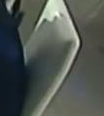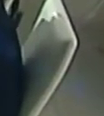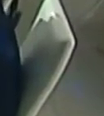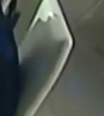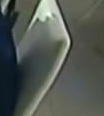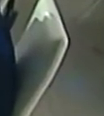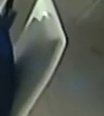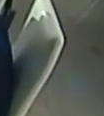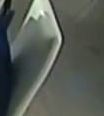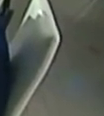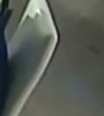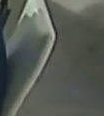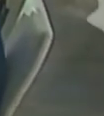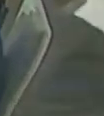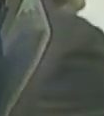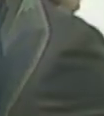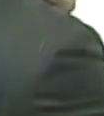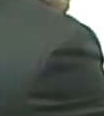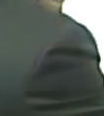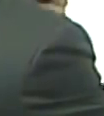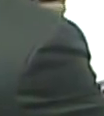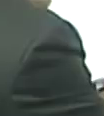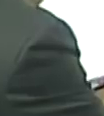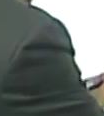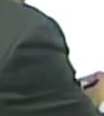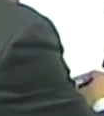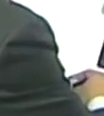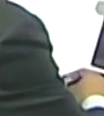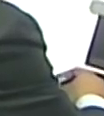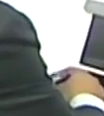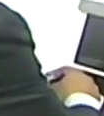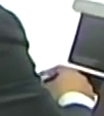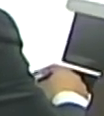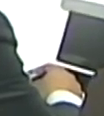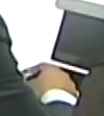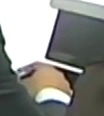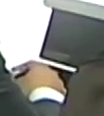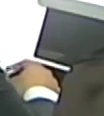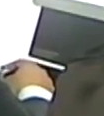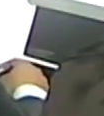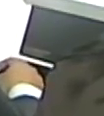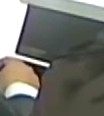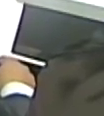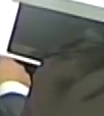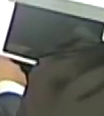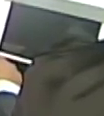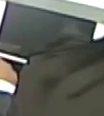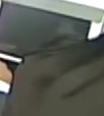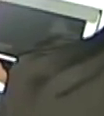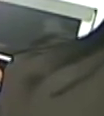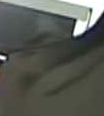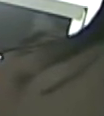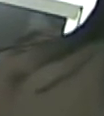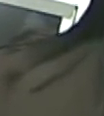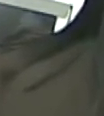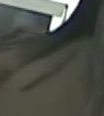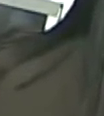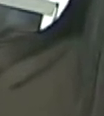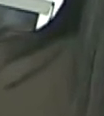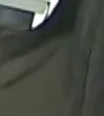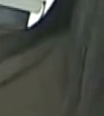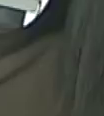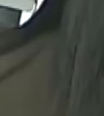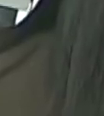después se vino y se expandió en américa latina y en el resto de los países y tenemos ciudades tan grandes como